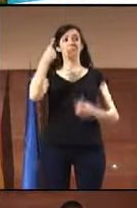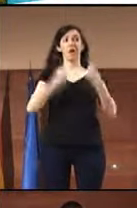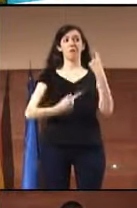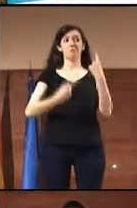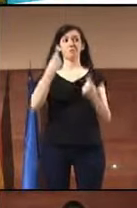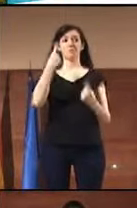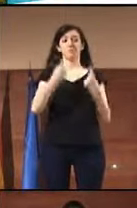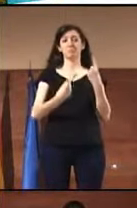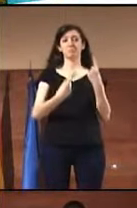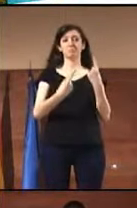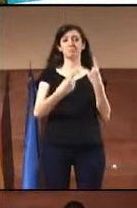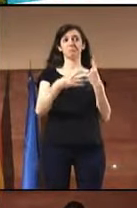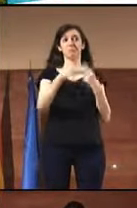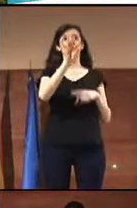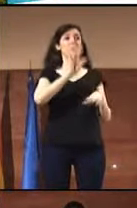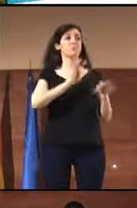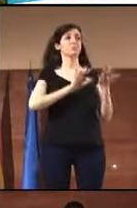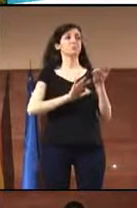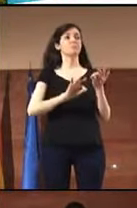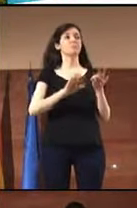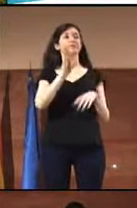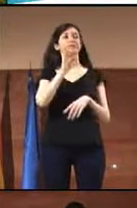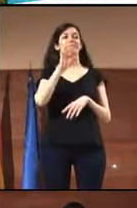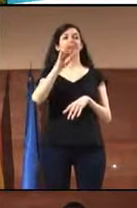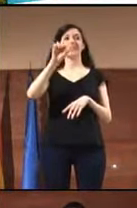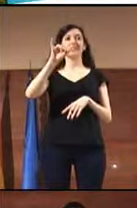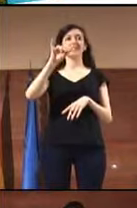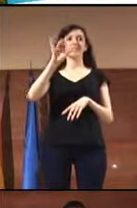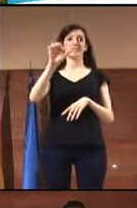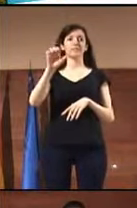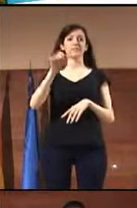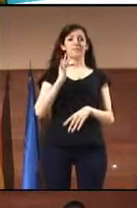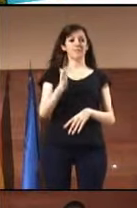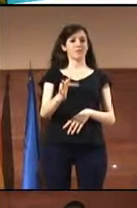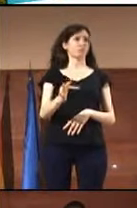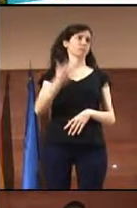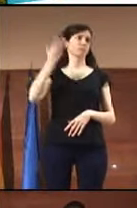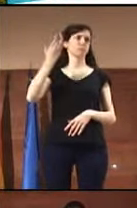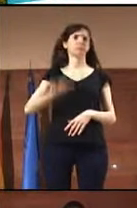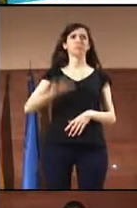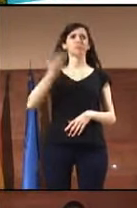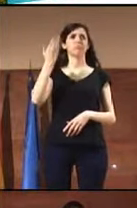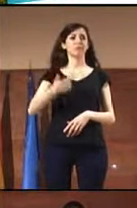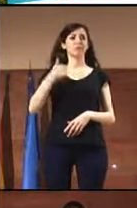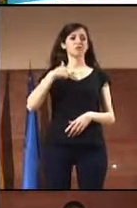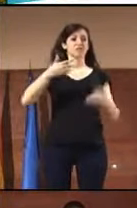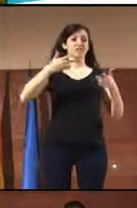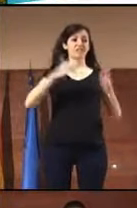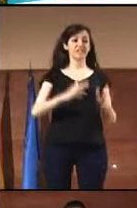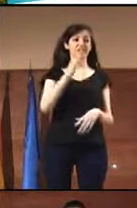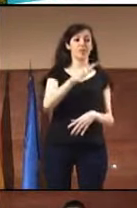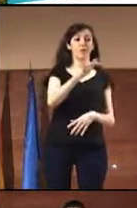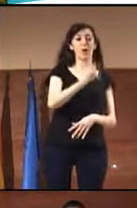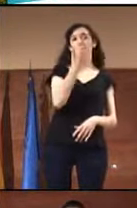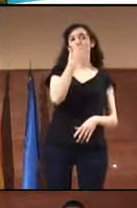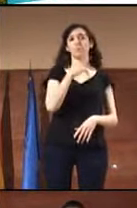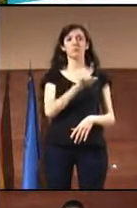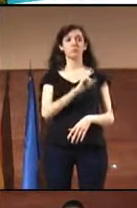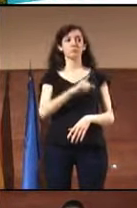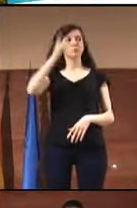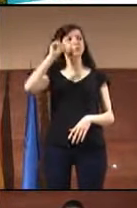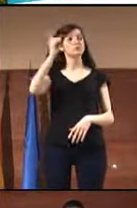opciones. Como hablaba anteriormente a Reyes, lo del freno es esencial y yo no conozco ninguna silla que lo tenga. O sea, yo no